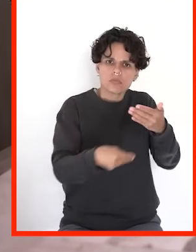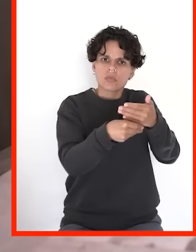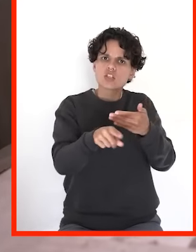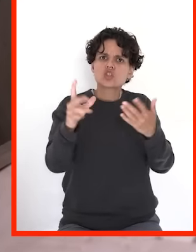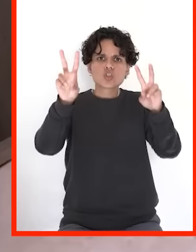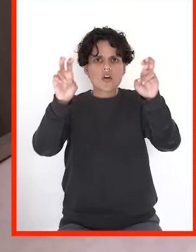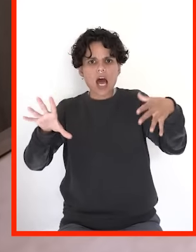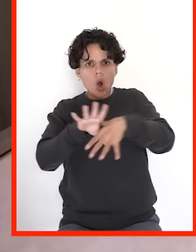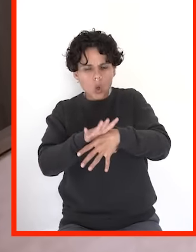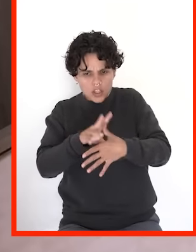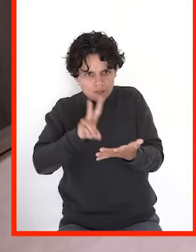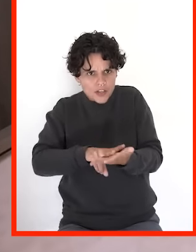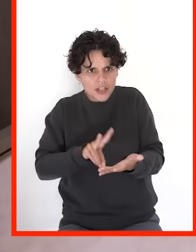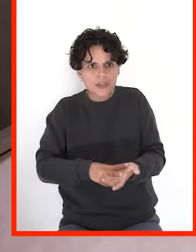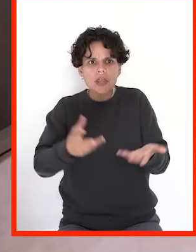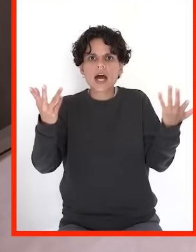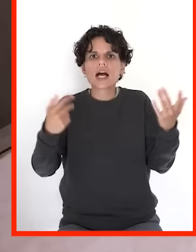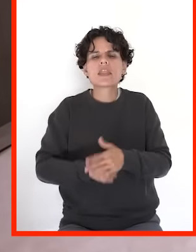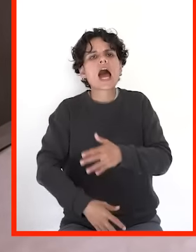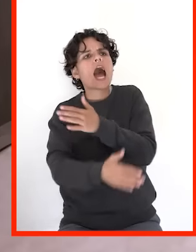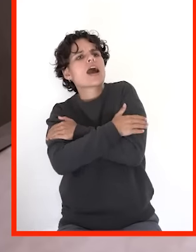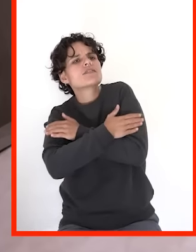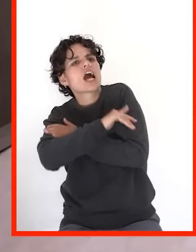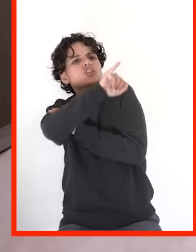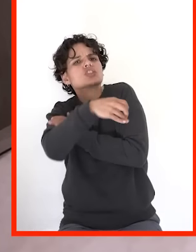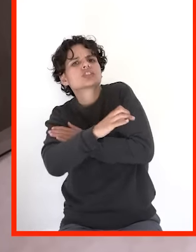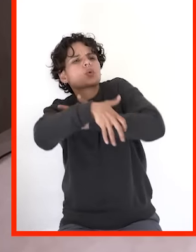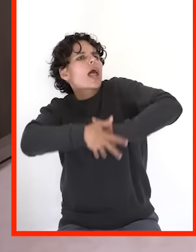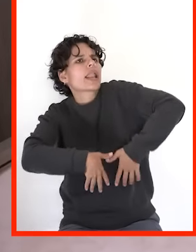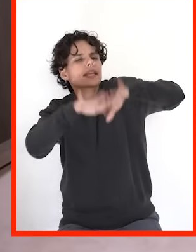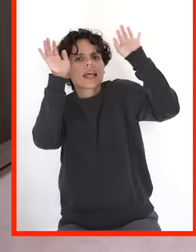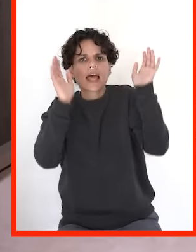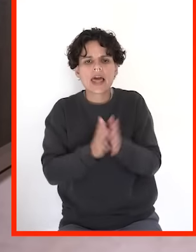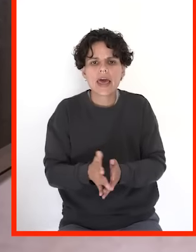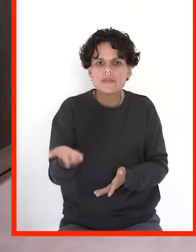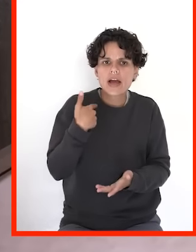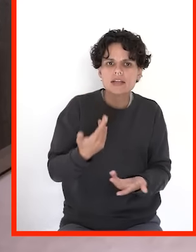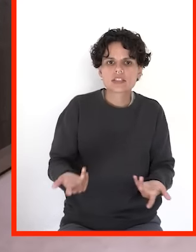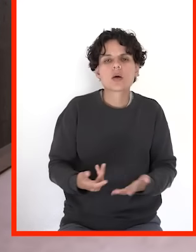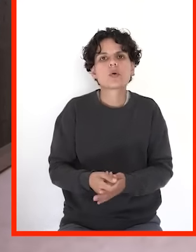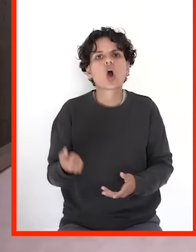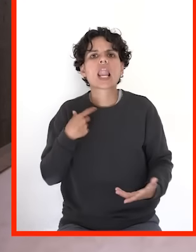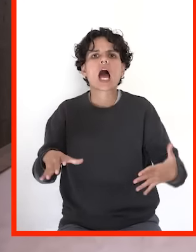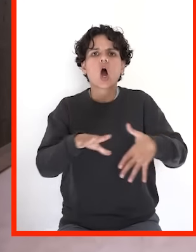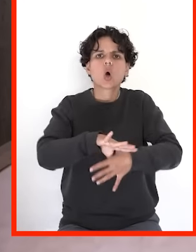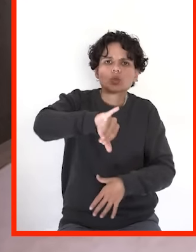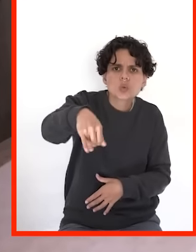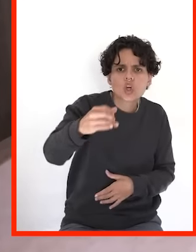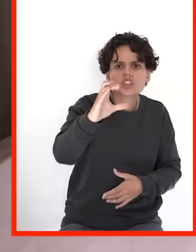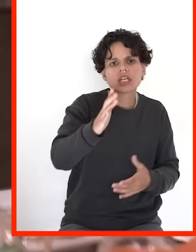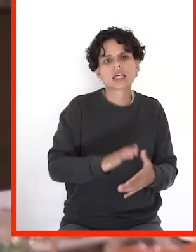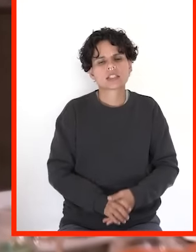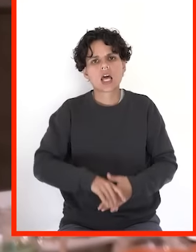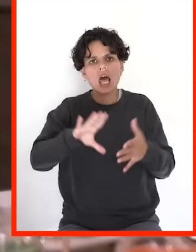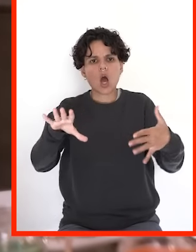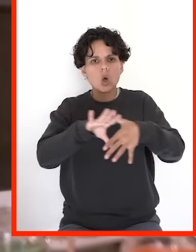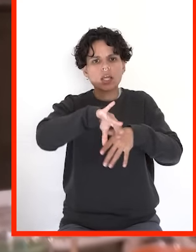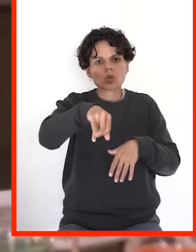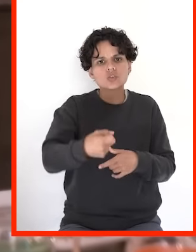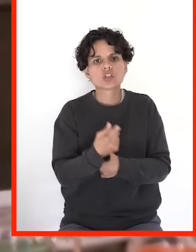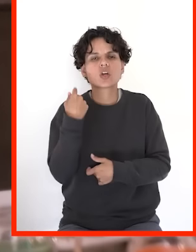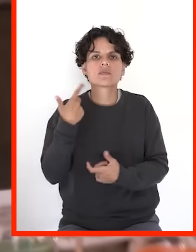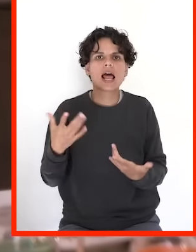La junta todo. Un abrazo a mi compa y a cualquier cosita. La junta al Julio César, algo así, sí, ¿no? La junta al Julio César. Fuimos a la